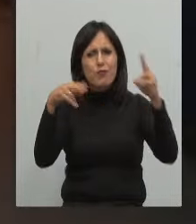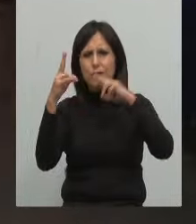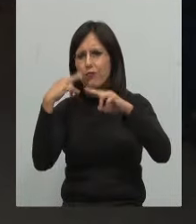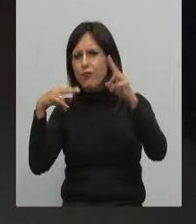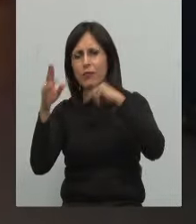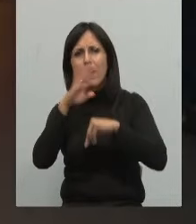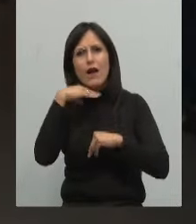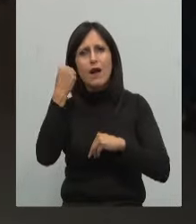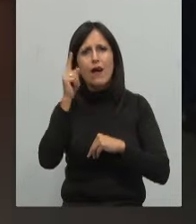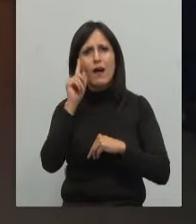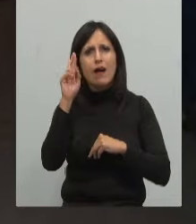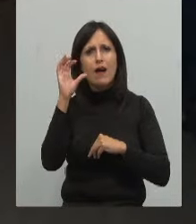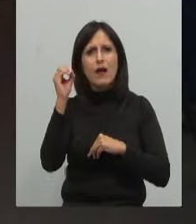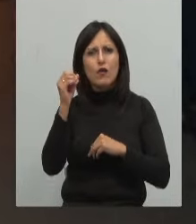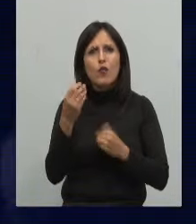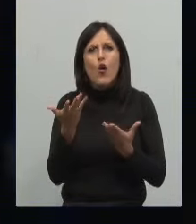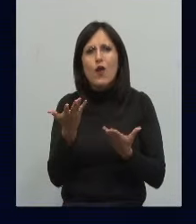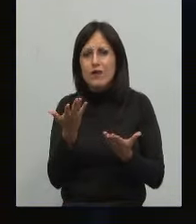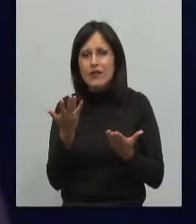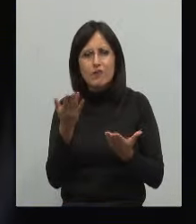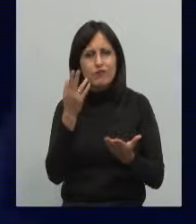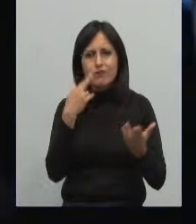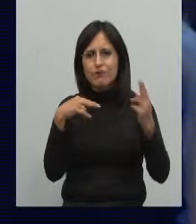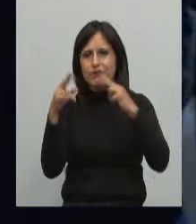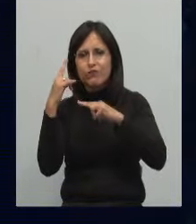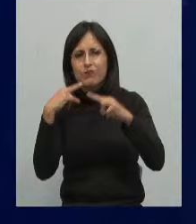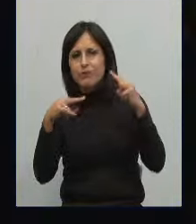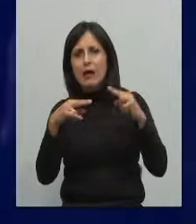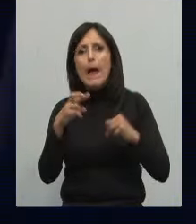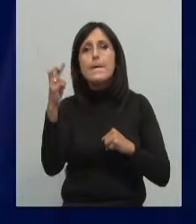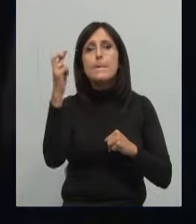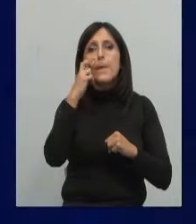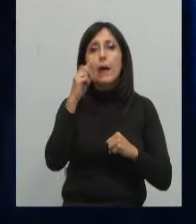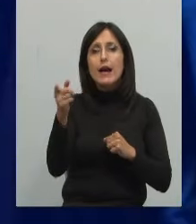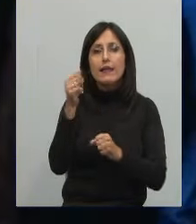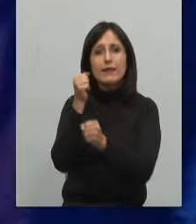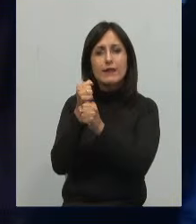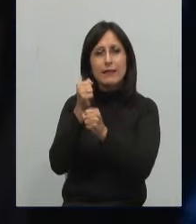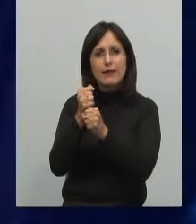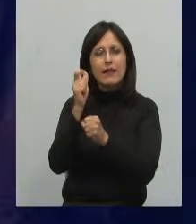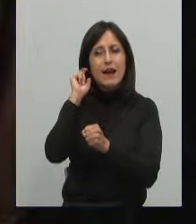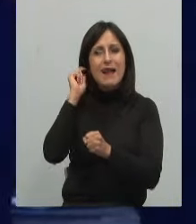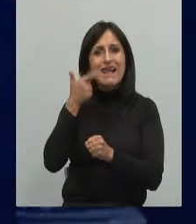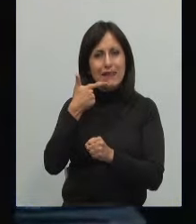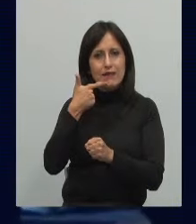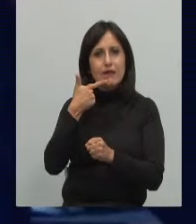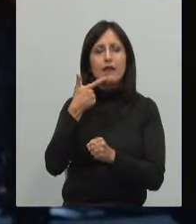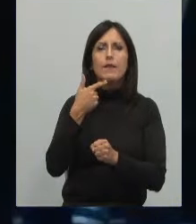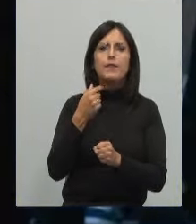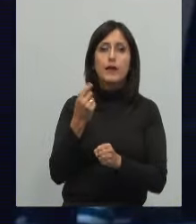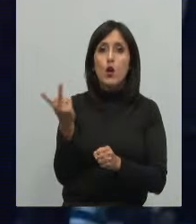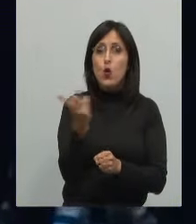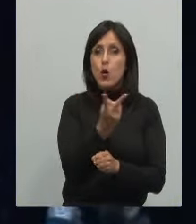él era soldador, porque su papá es soldador de Gasnor, y él tenía una empresa con su papá de